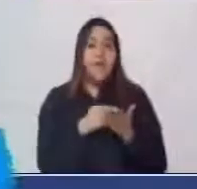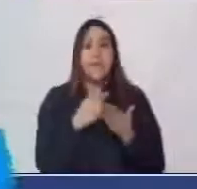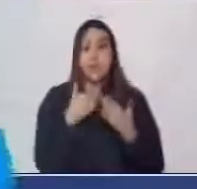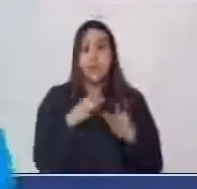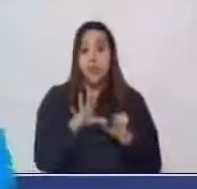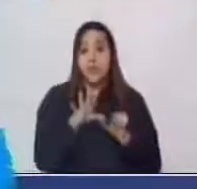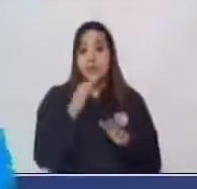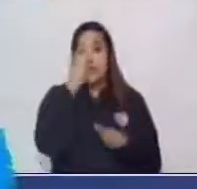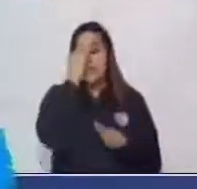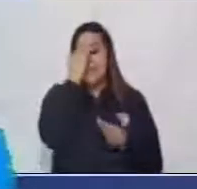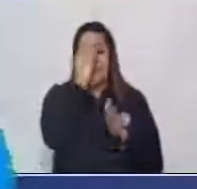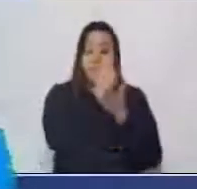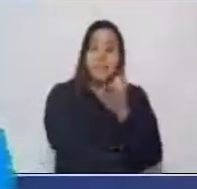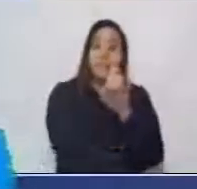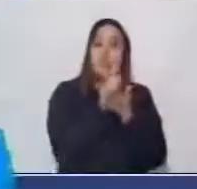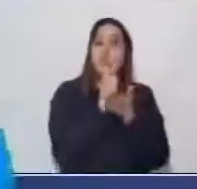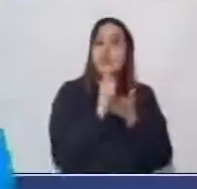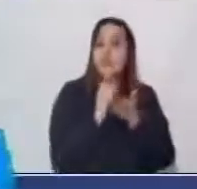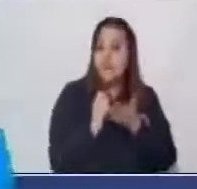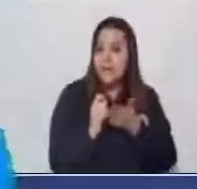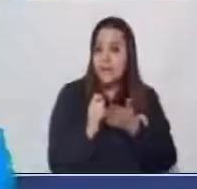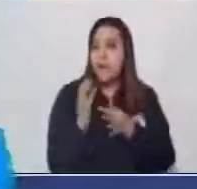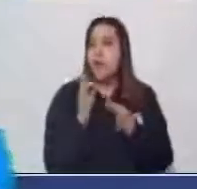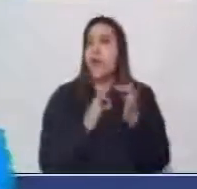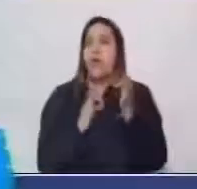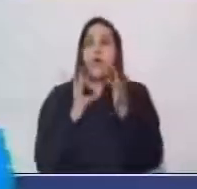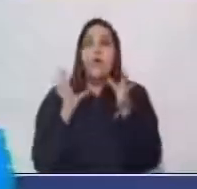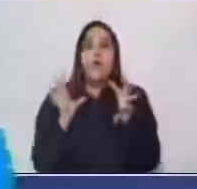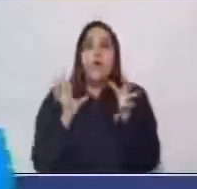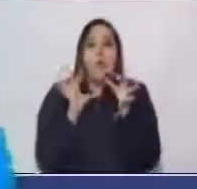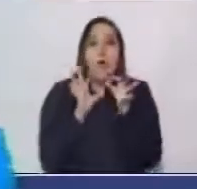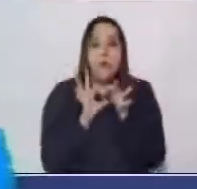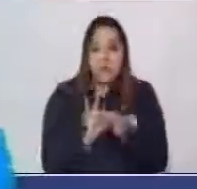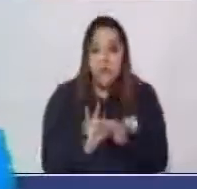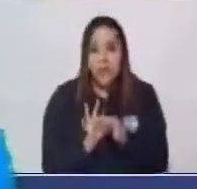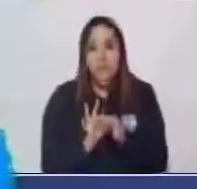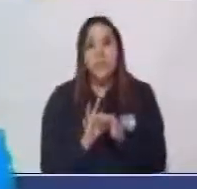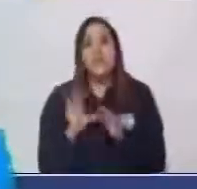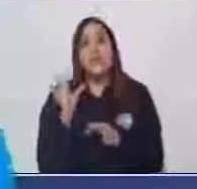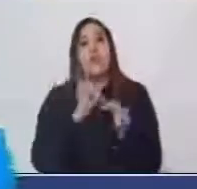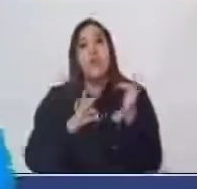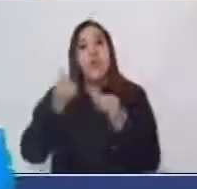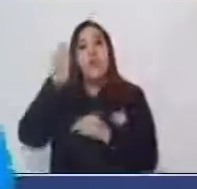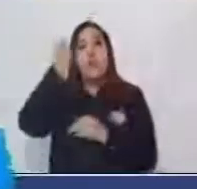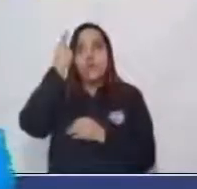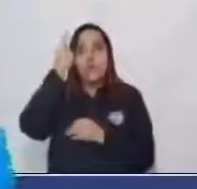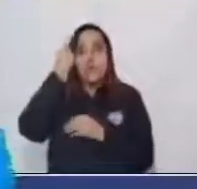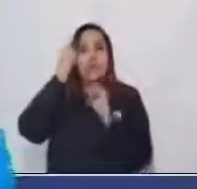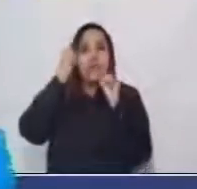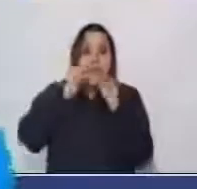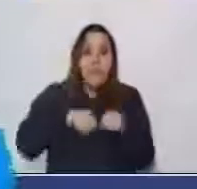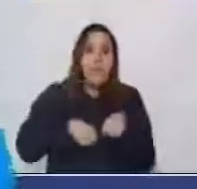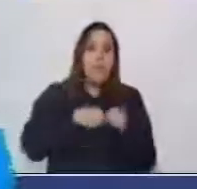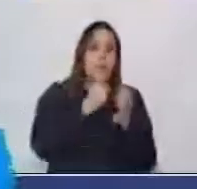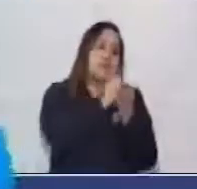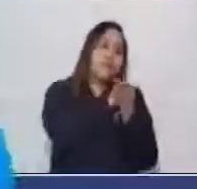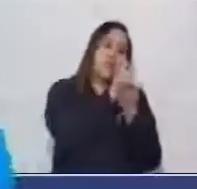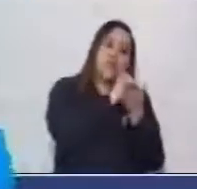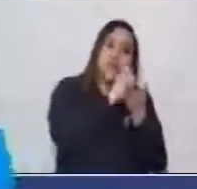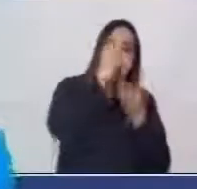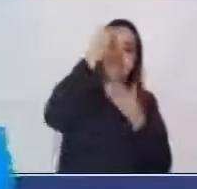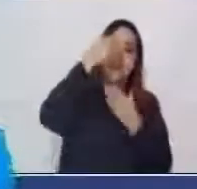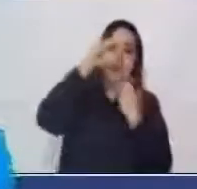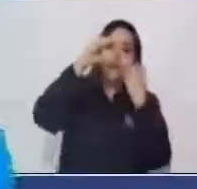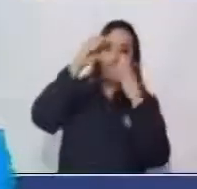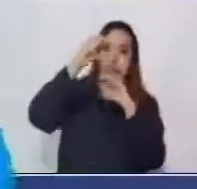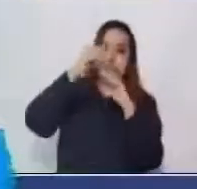de adecuación, coherencia, cohesión y las fases de la redacción, que ya es, en